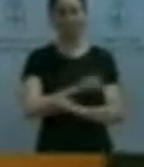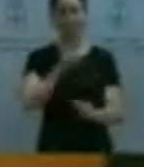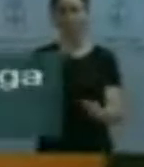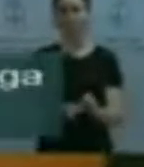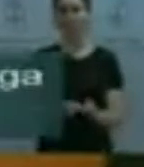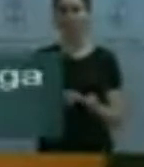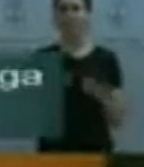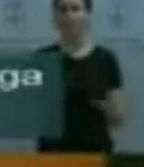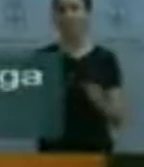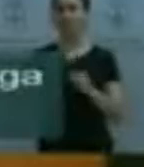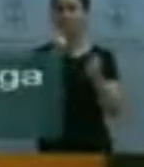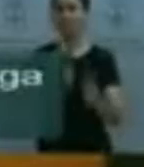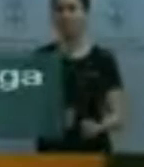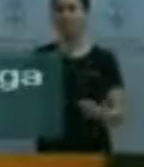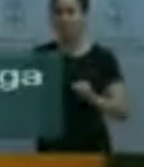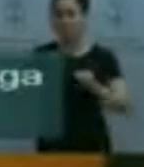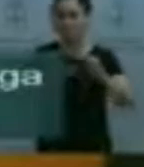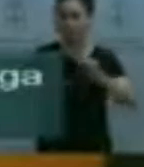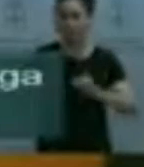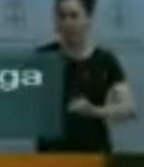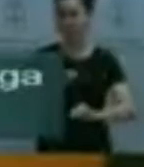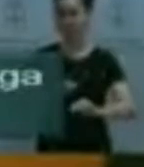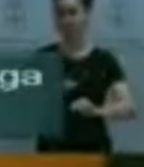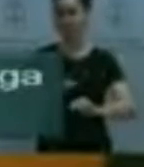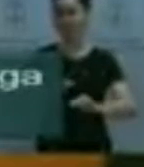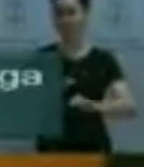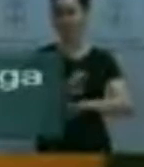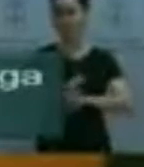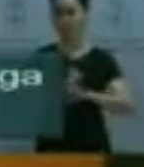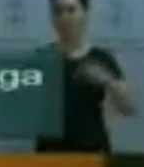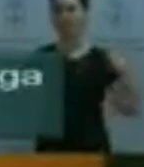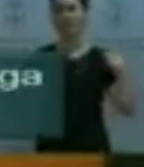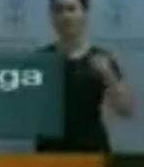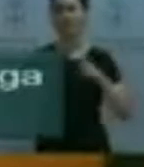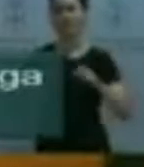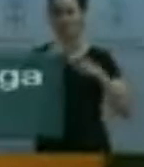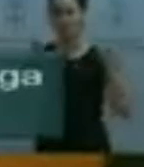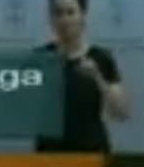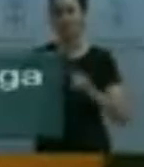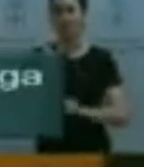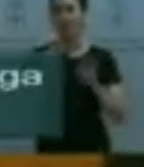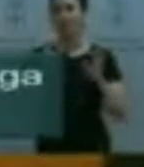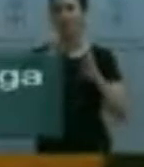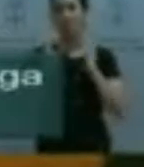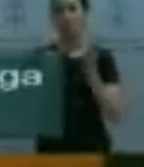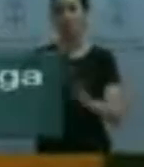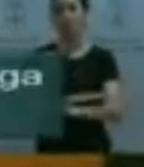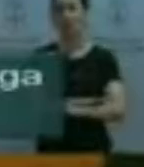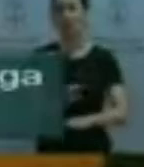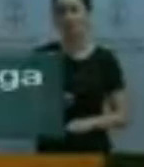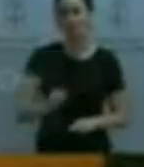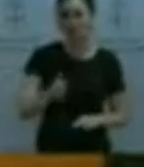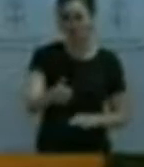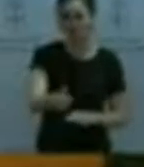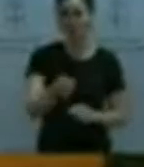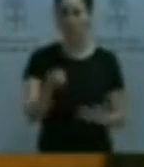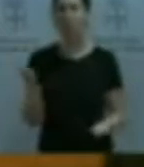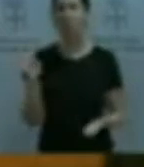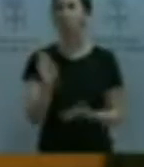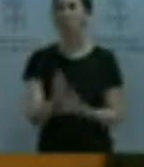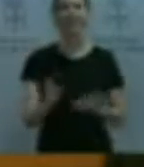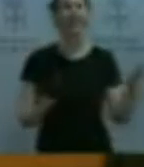realizando la Consejería de Hacienda y Sector Público y luego aprobando el Consejo de Gobierno, lo que se demuestra, señor consejero, es que ustedes